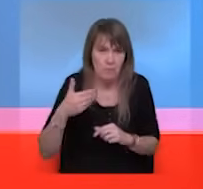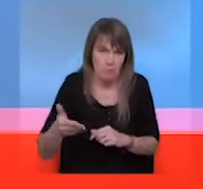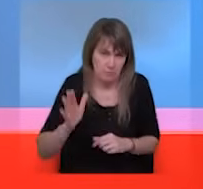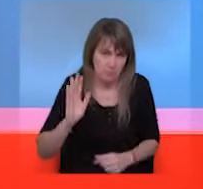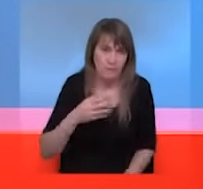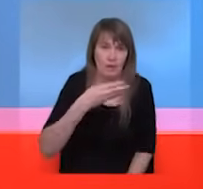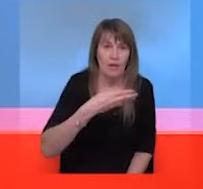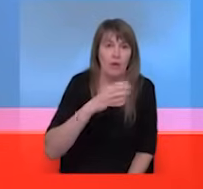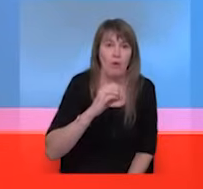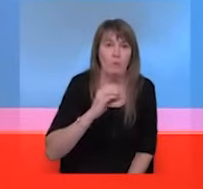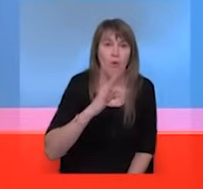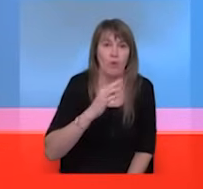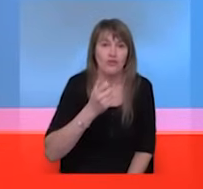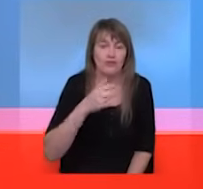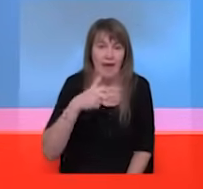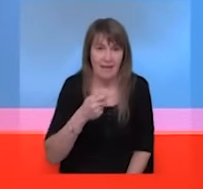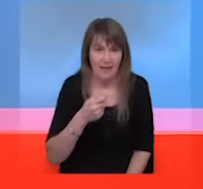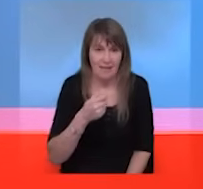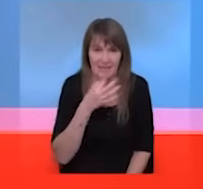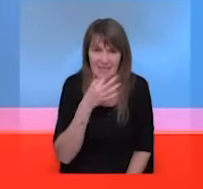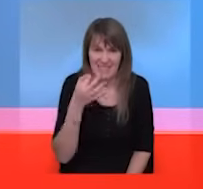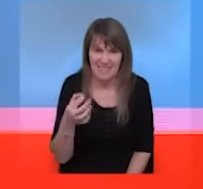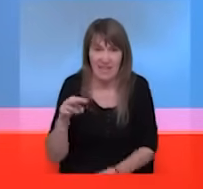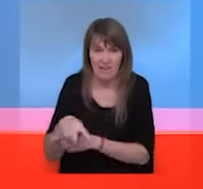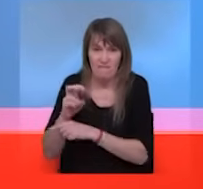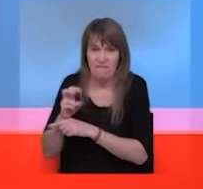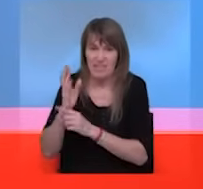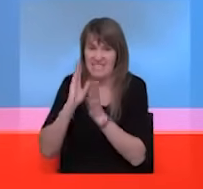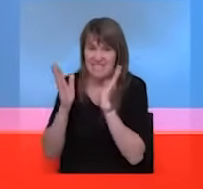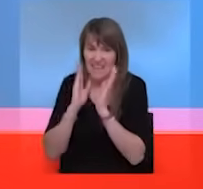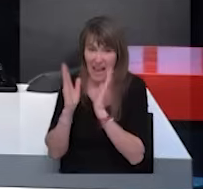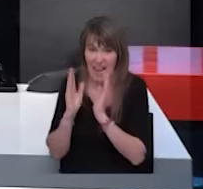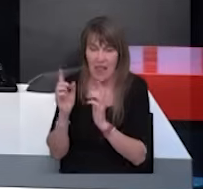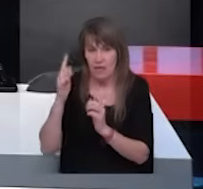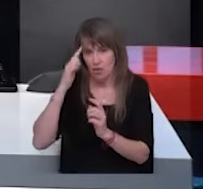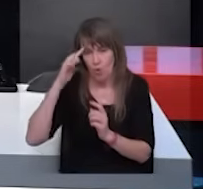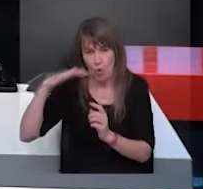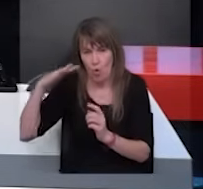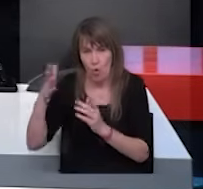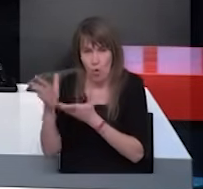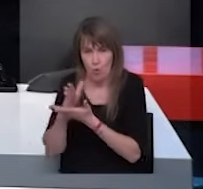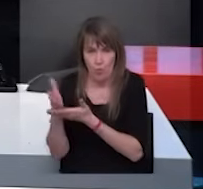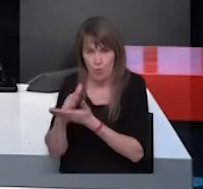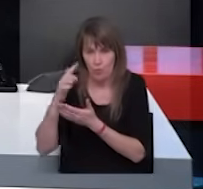y dijo que la fiscal Alfaro era desequilibrada entiendo no en términos